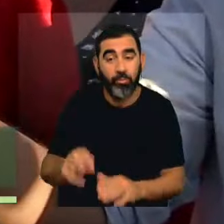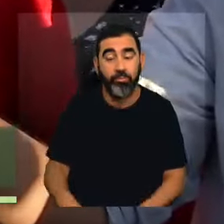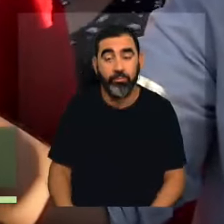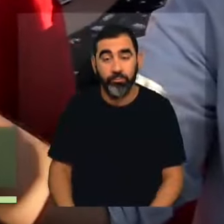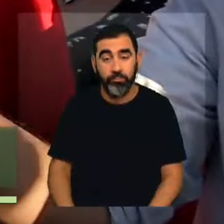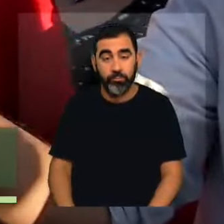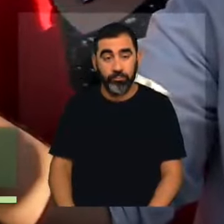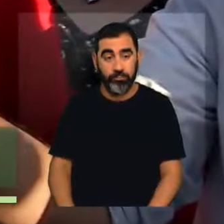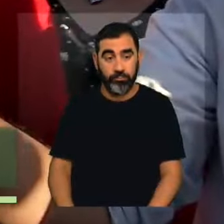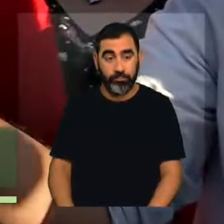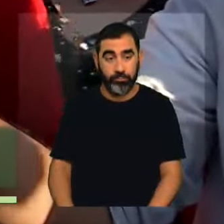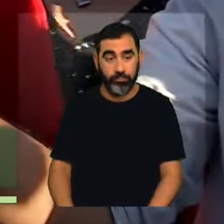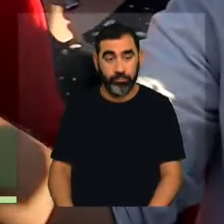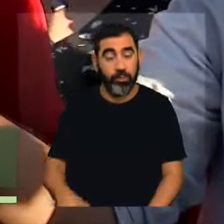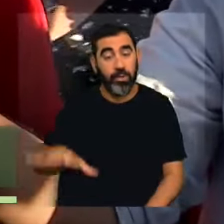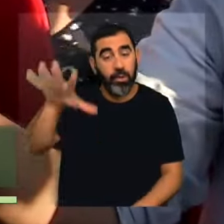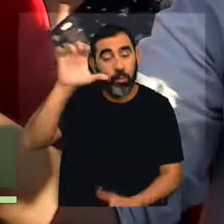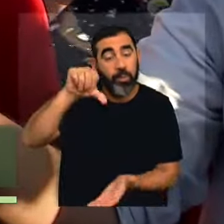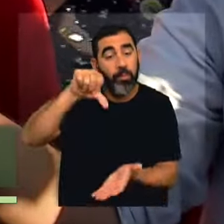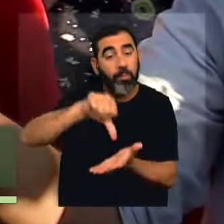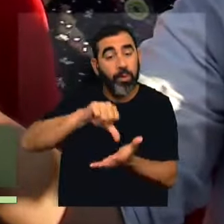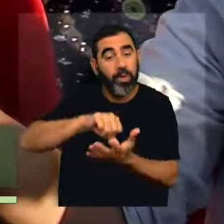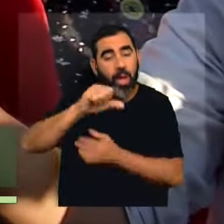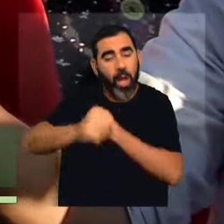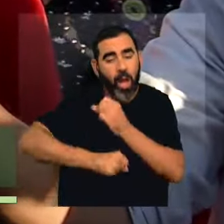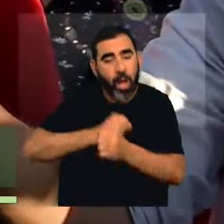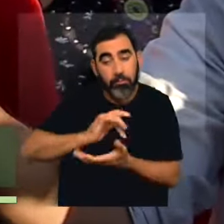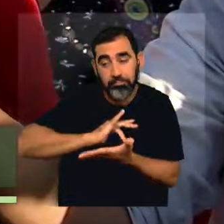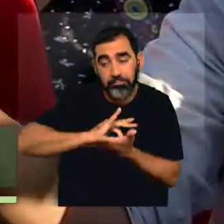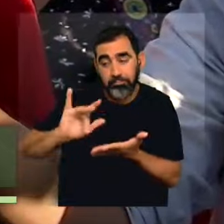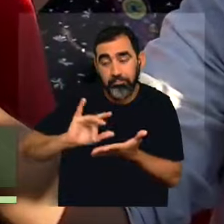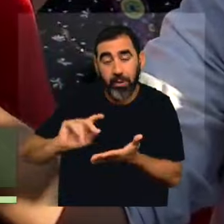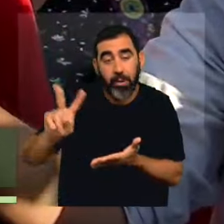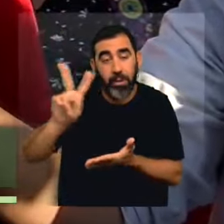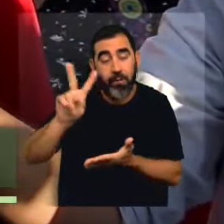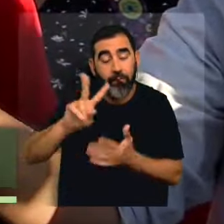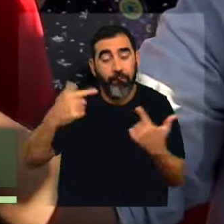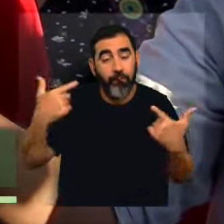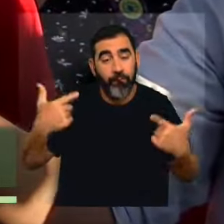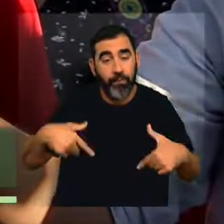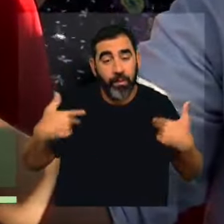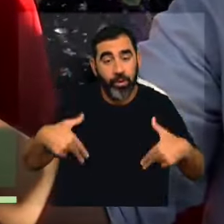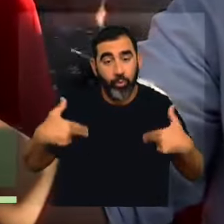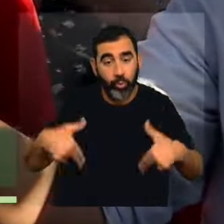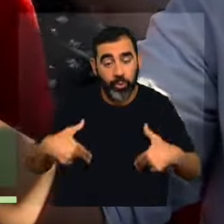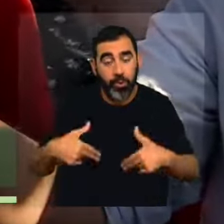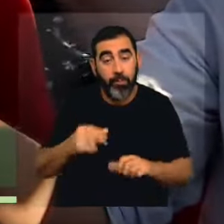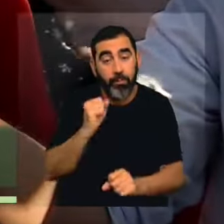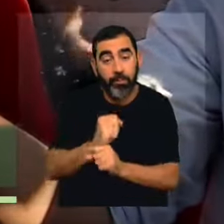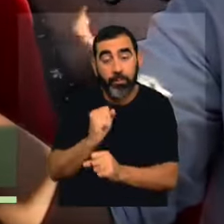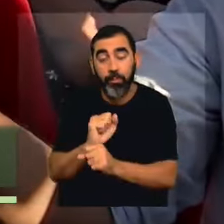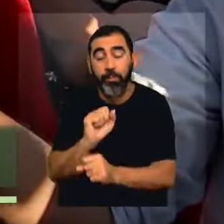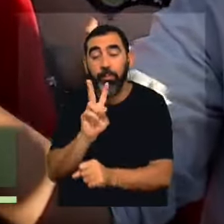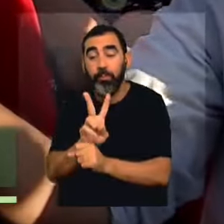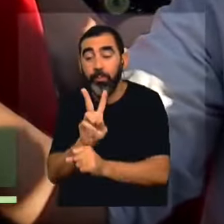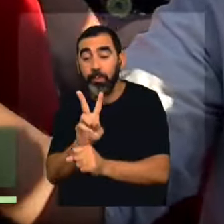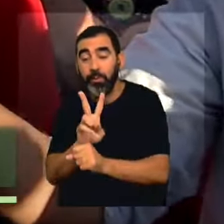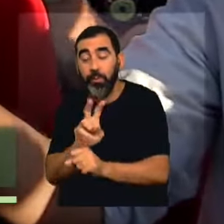momento recordemos que el país tuvo muchos años sin embajador y que para realizar las tareas de protección a ciudadanos